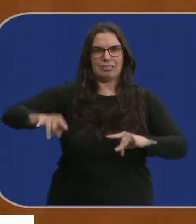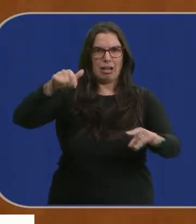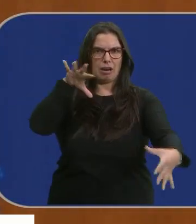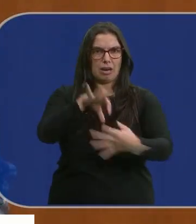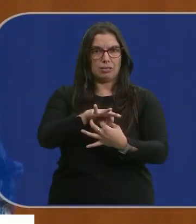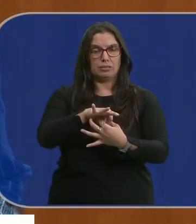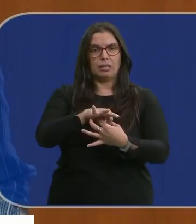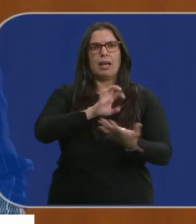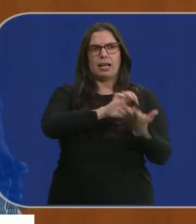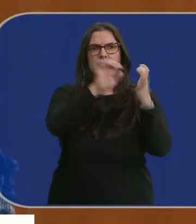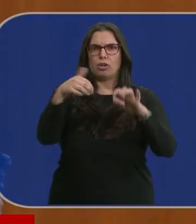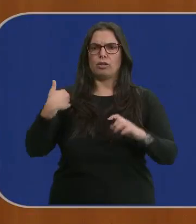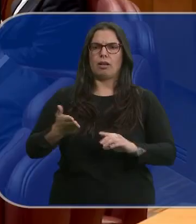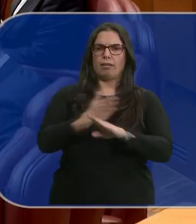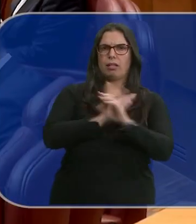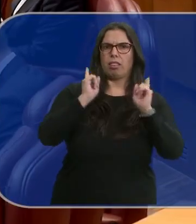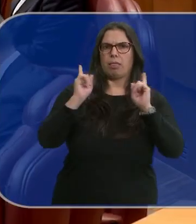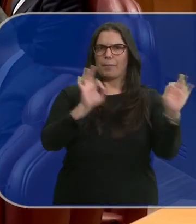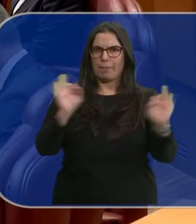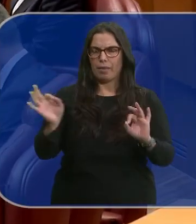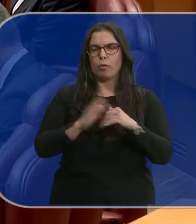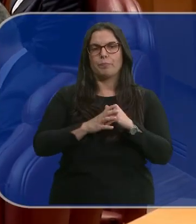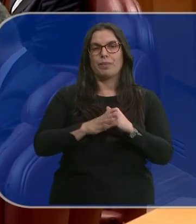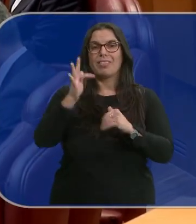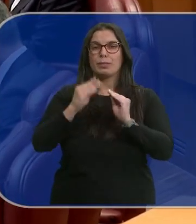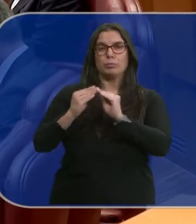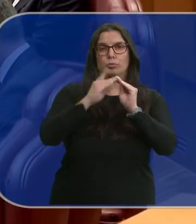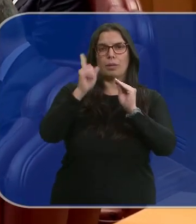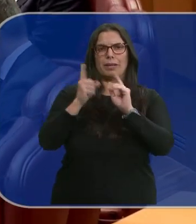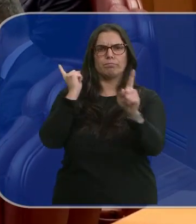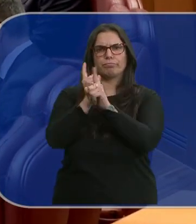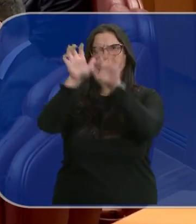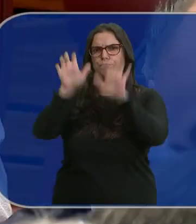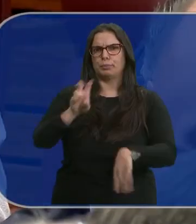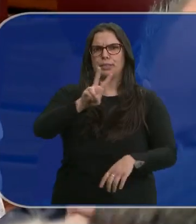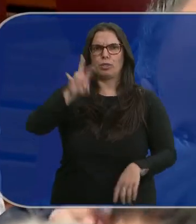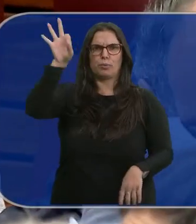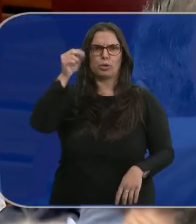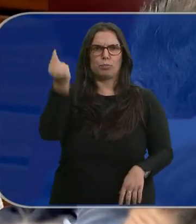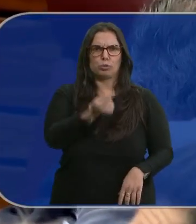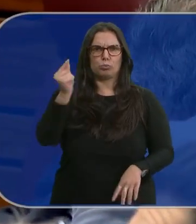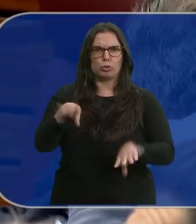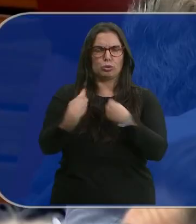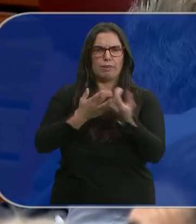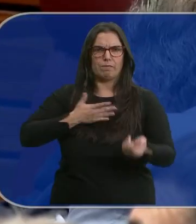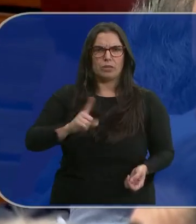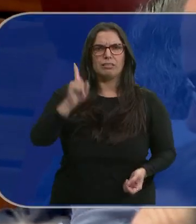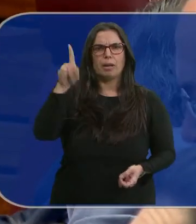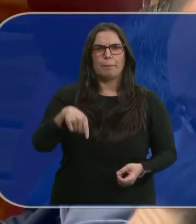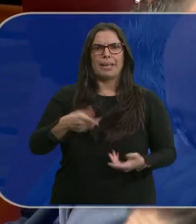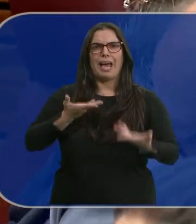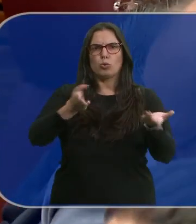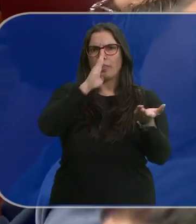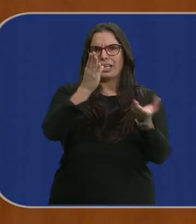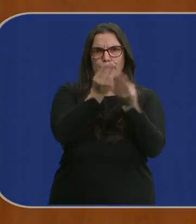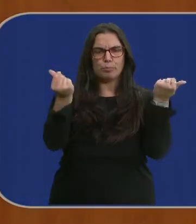tierra. Castilla y León se ha venido preparando para ello. Y rechazo común al recorte del 22% del presupuesto y la eliminación de las ayudas